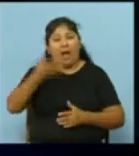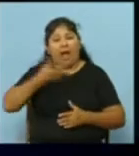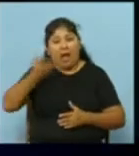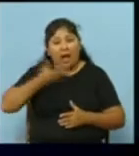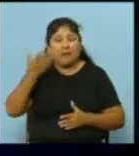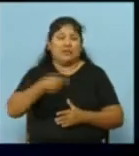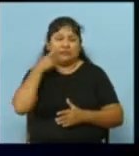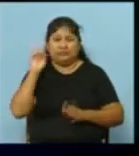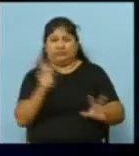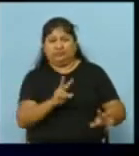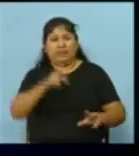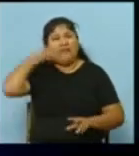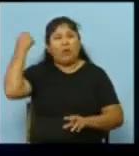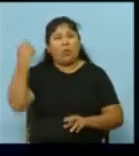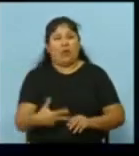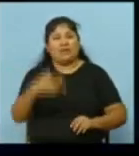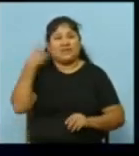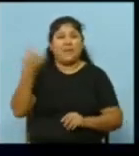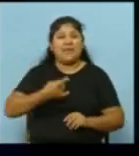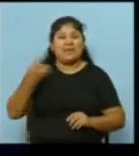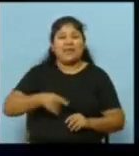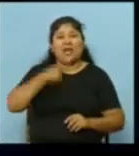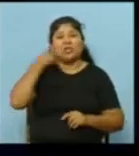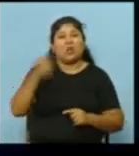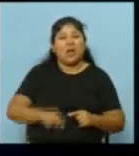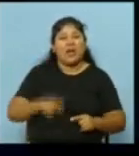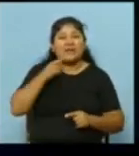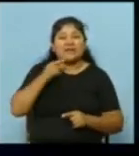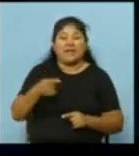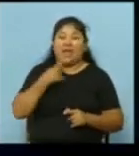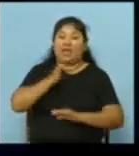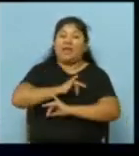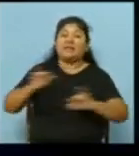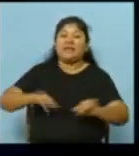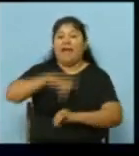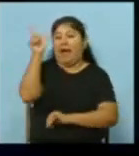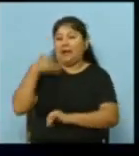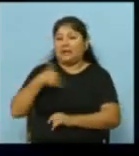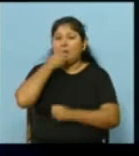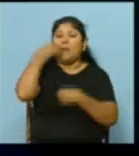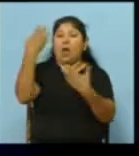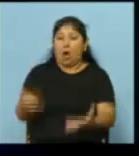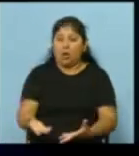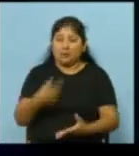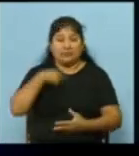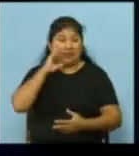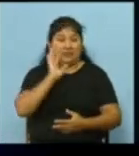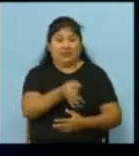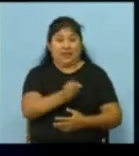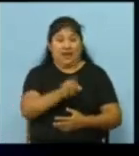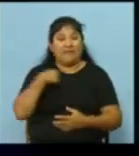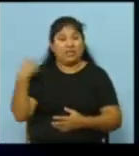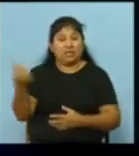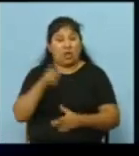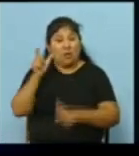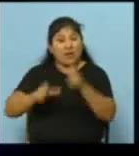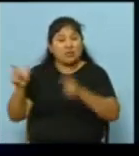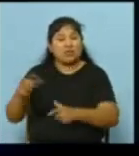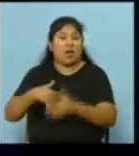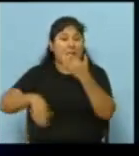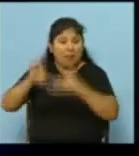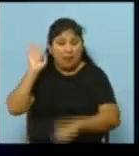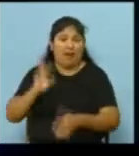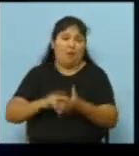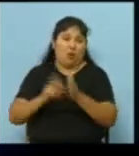descarada sobre que el país está mejor cuando sabemos que las grandes mayorías están sufriendo las consecuencias de los